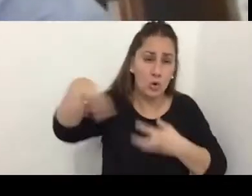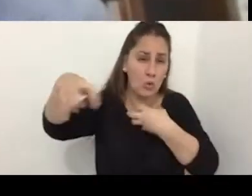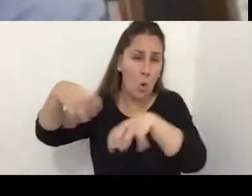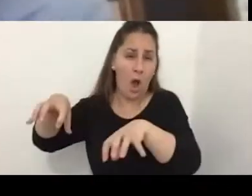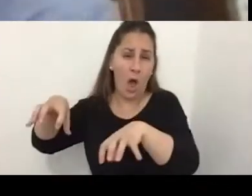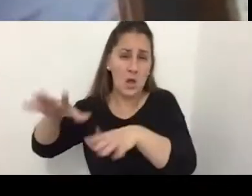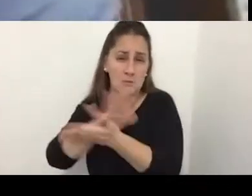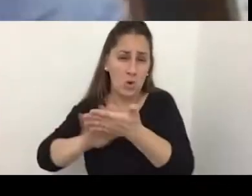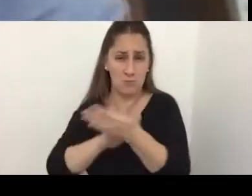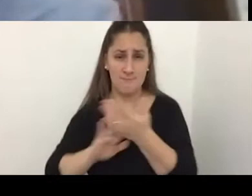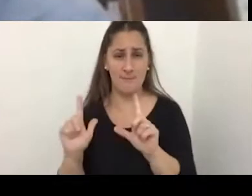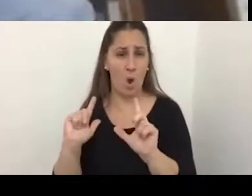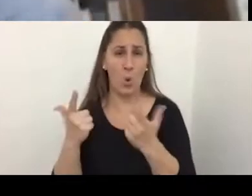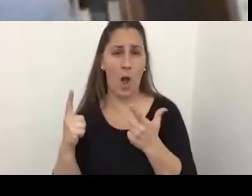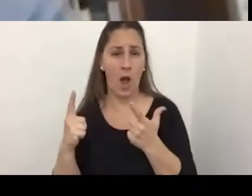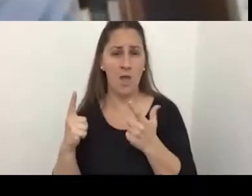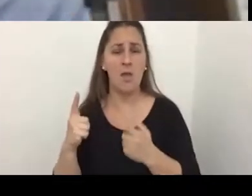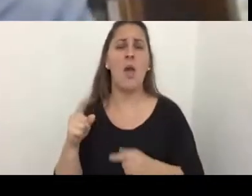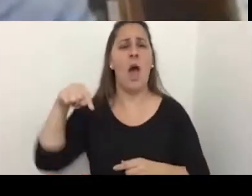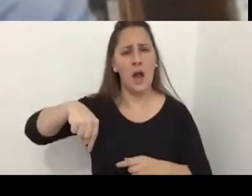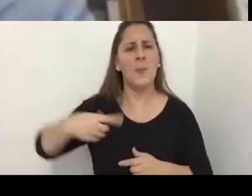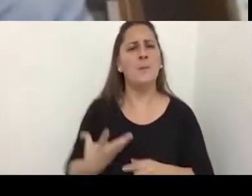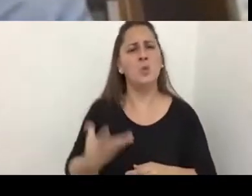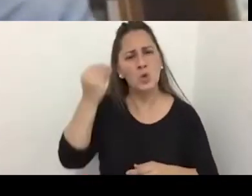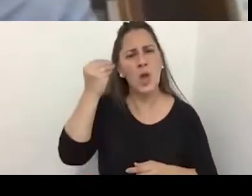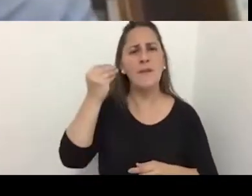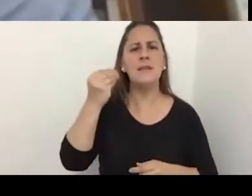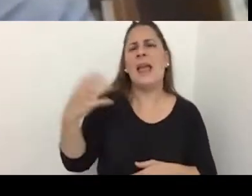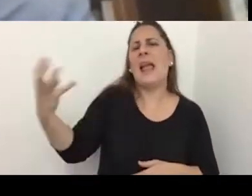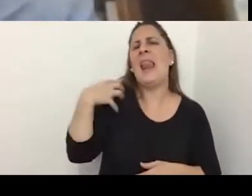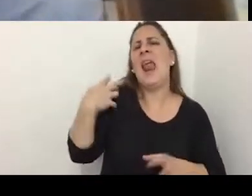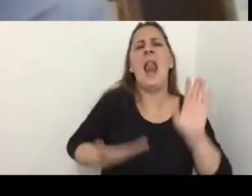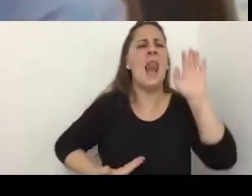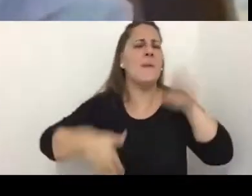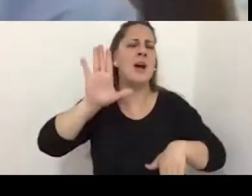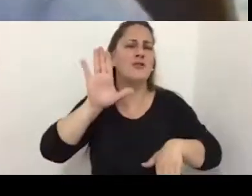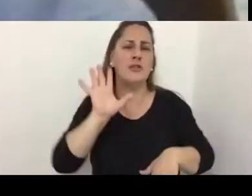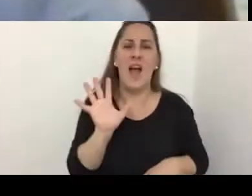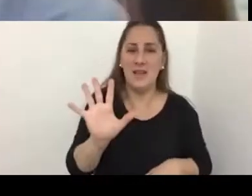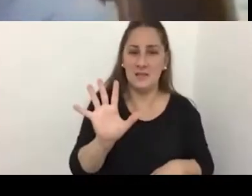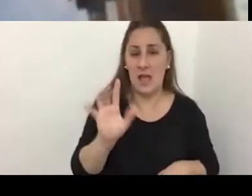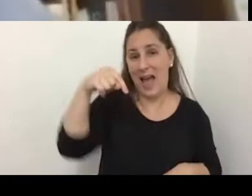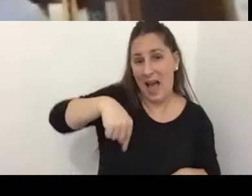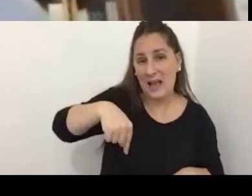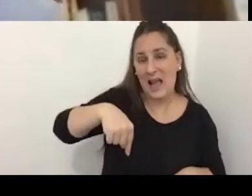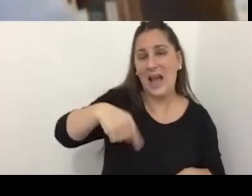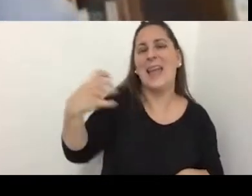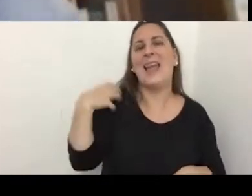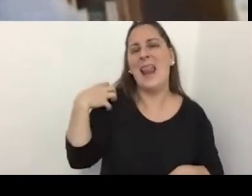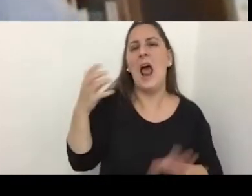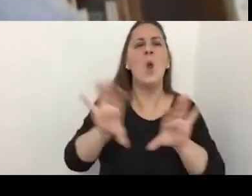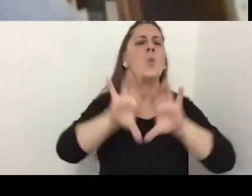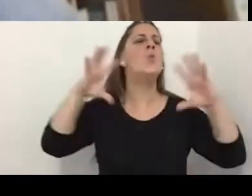día, porque aquí hay muchas veces también muchas generalizaciones en lo que se habla, digo aquí y en general en el mundo de las